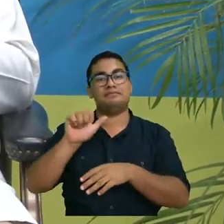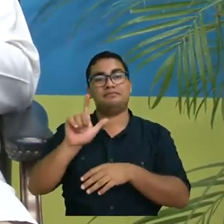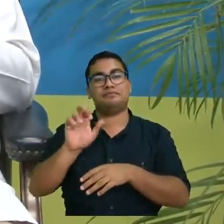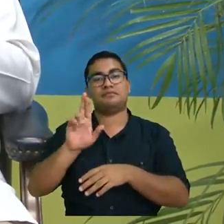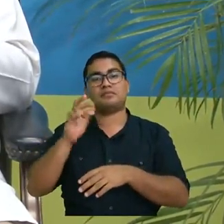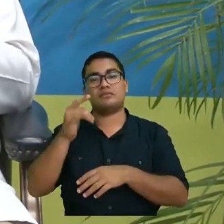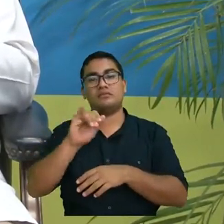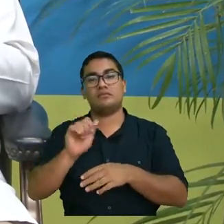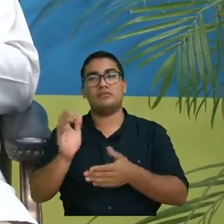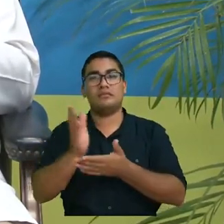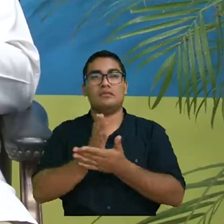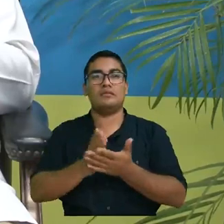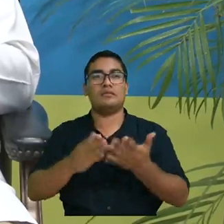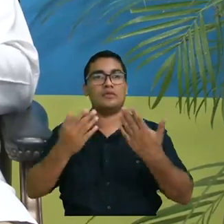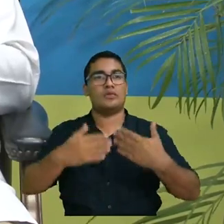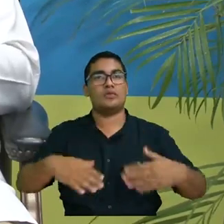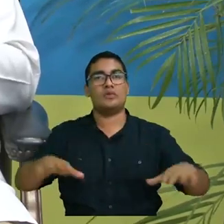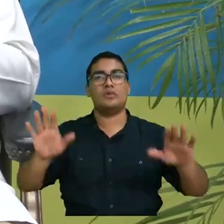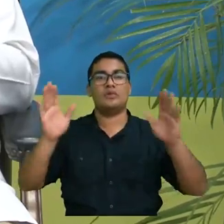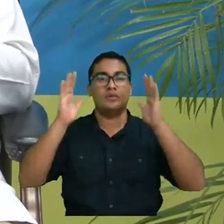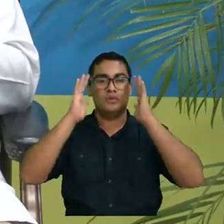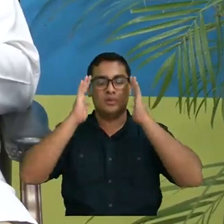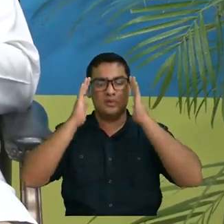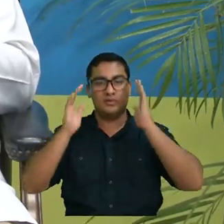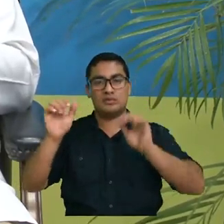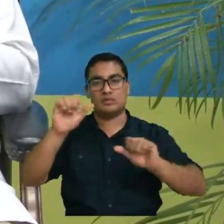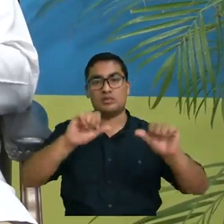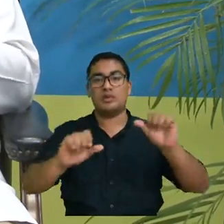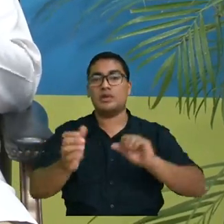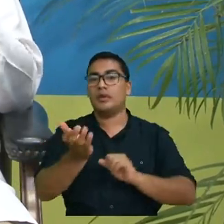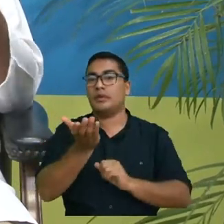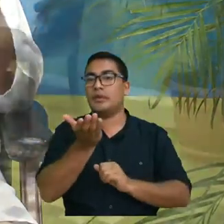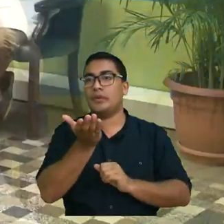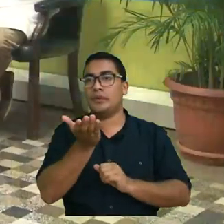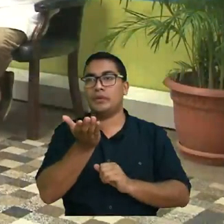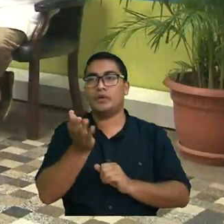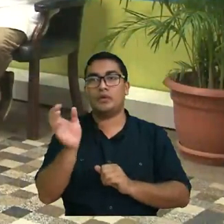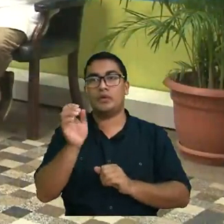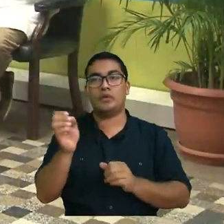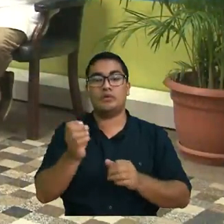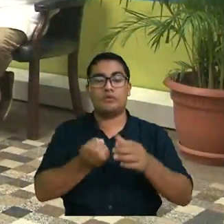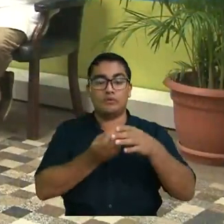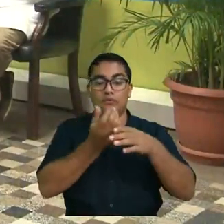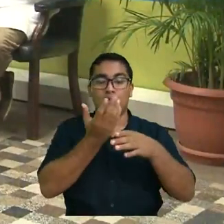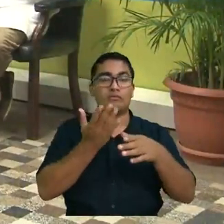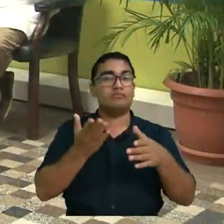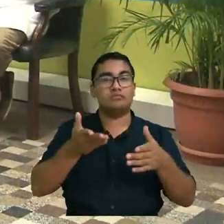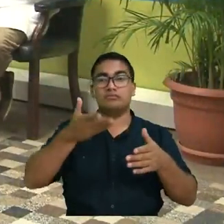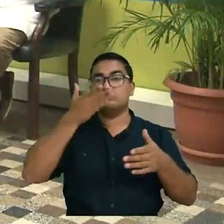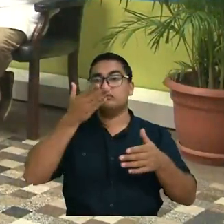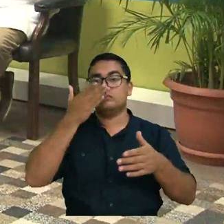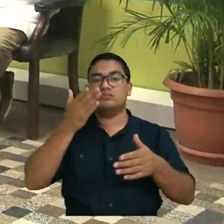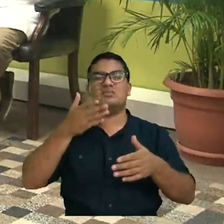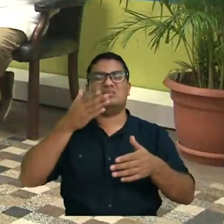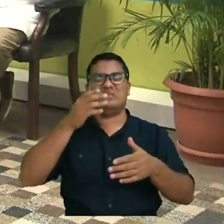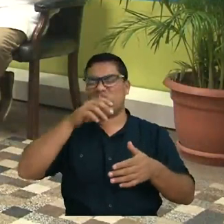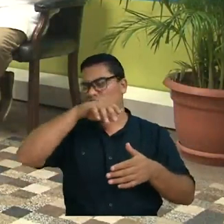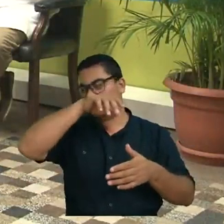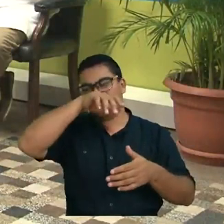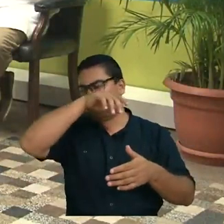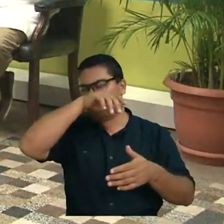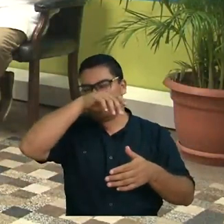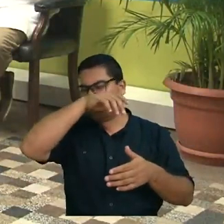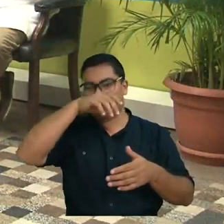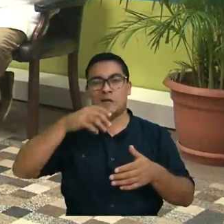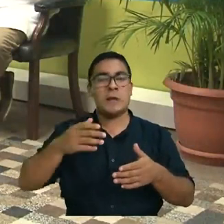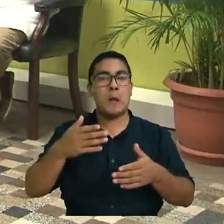determinados agentes ambientales, ya pueden ser químicos, polvo o el polen de las flores, que les desarrolla ese cuadro de congestión